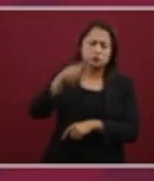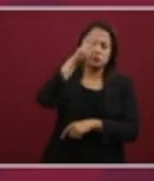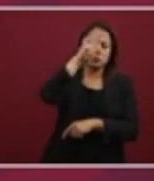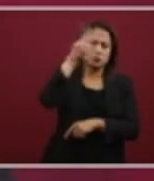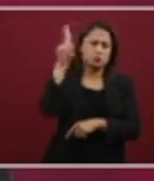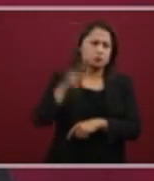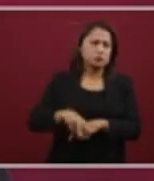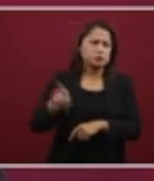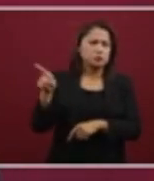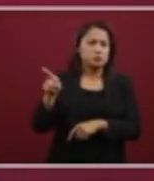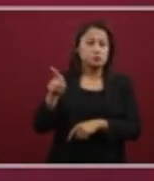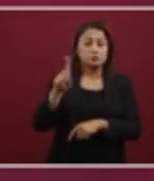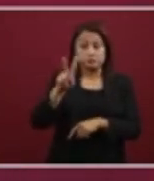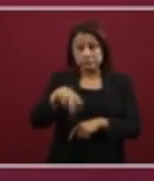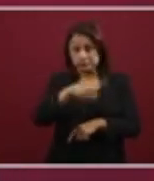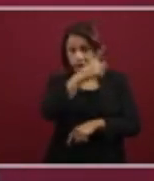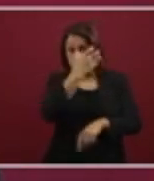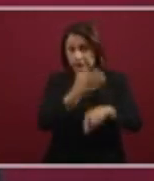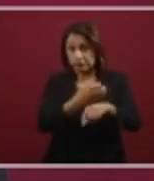de los Estados Unidos,